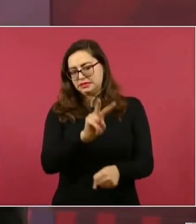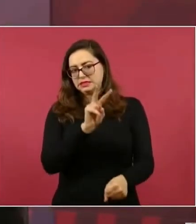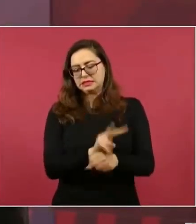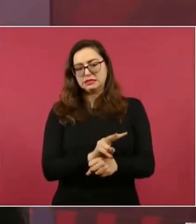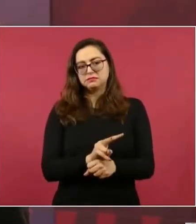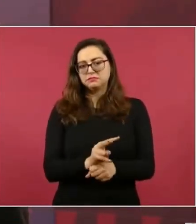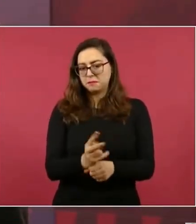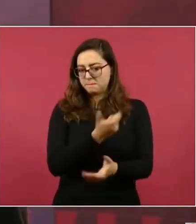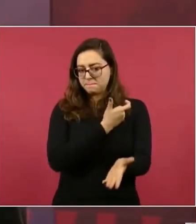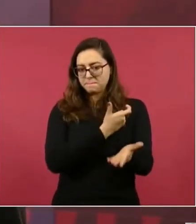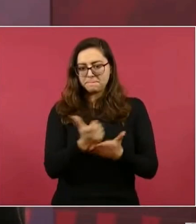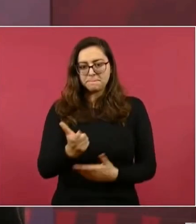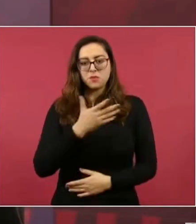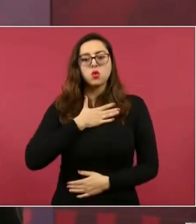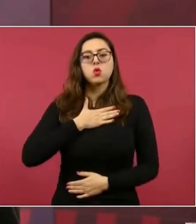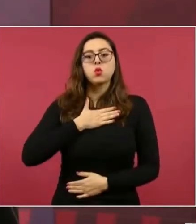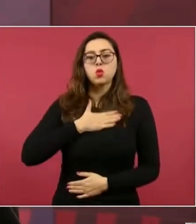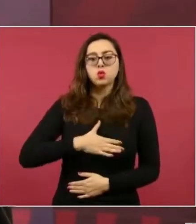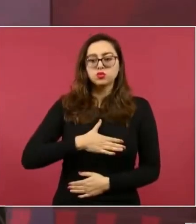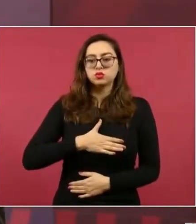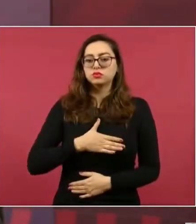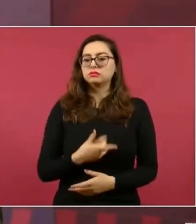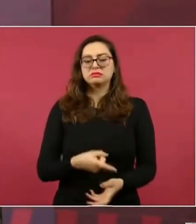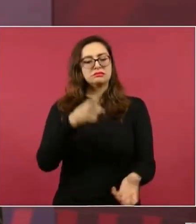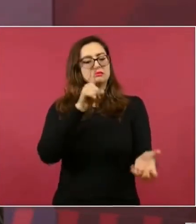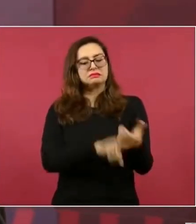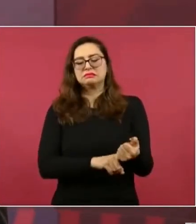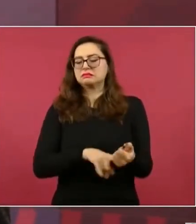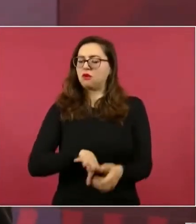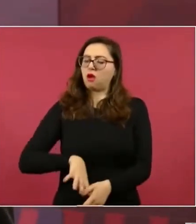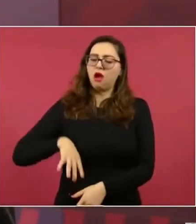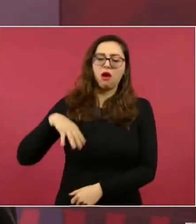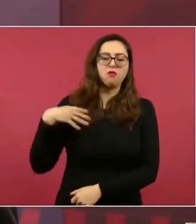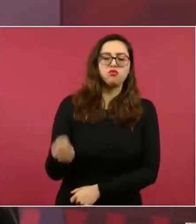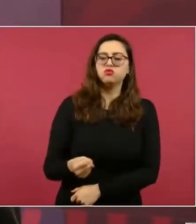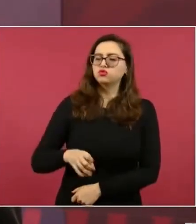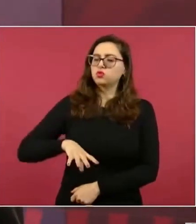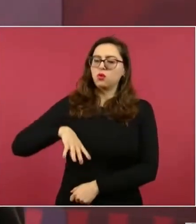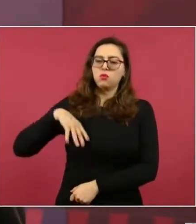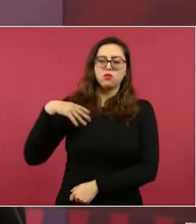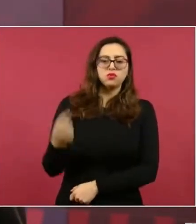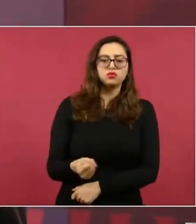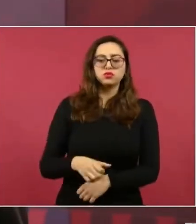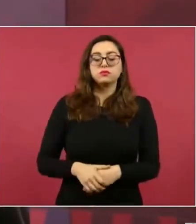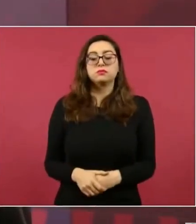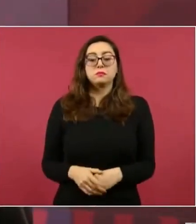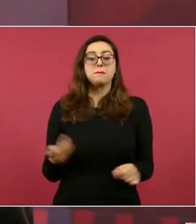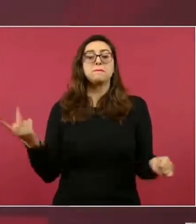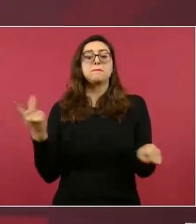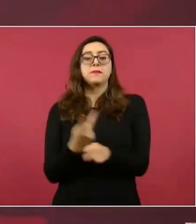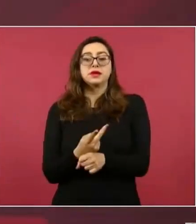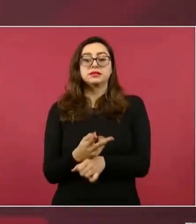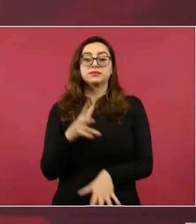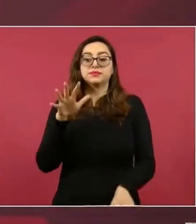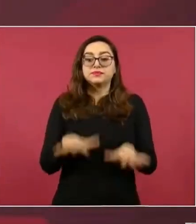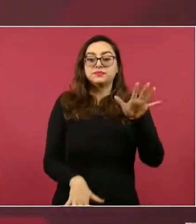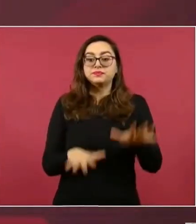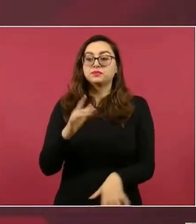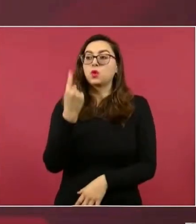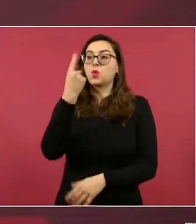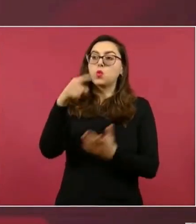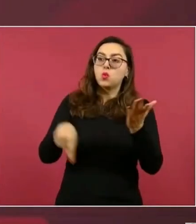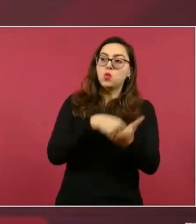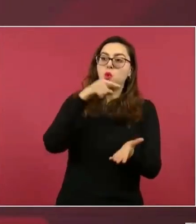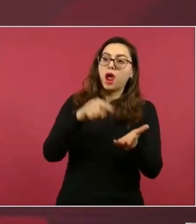porque se abusa. Hay veces que, como solo una línea vuela a un determinado